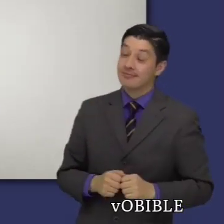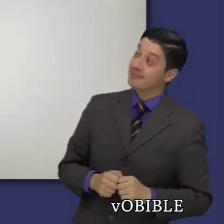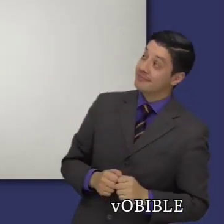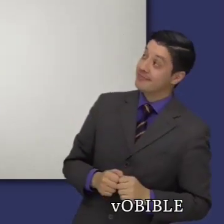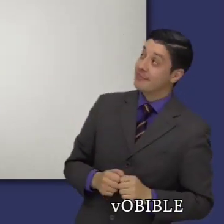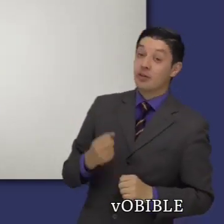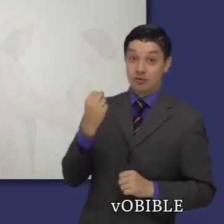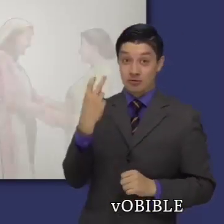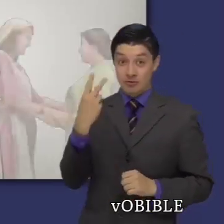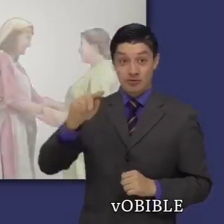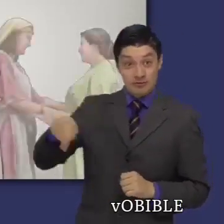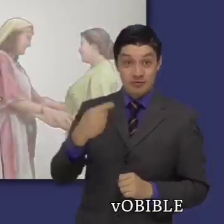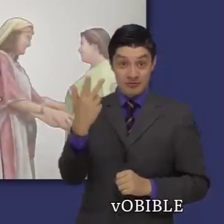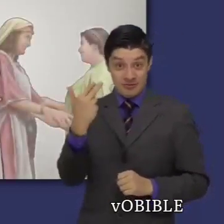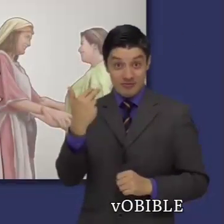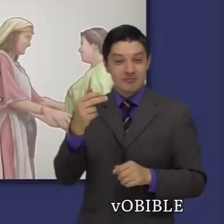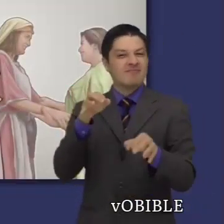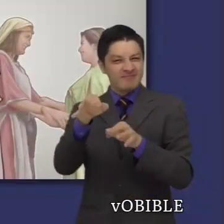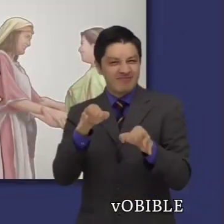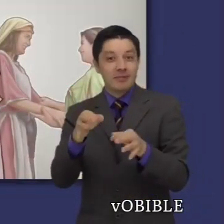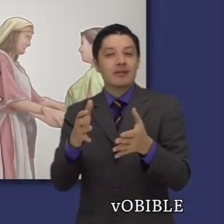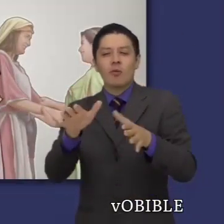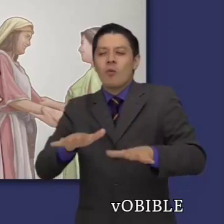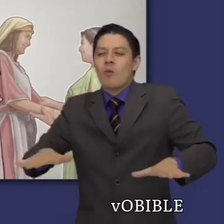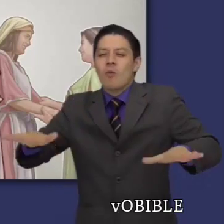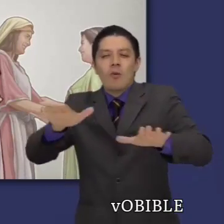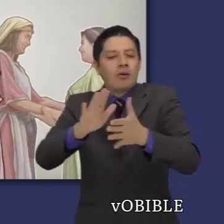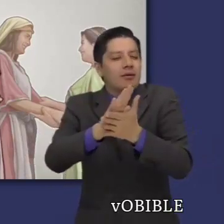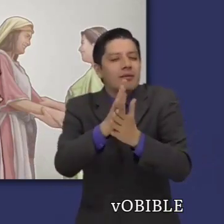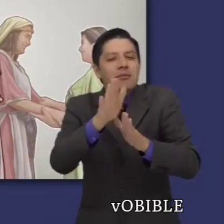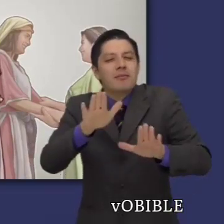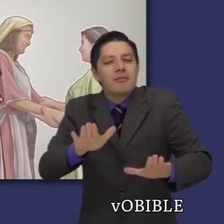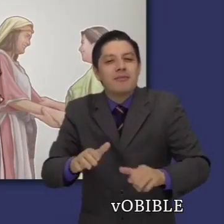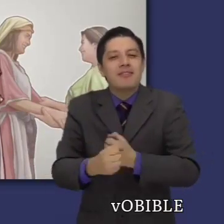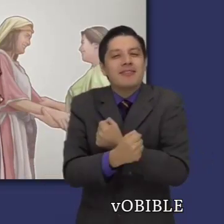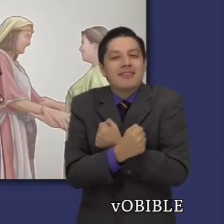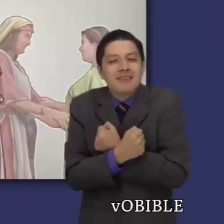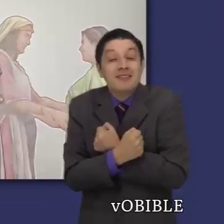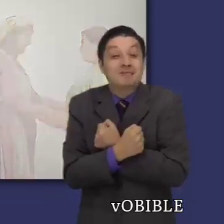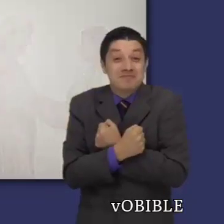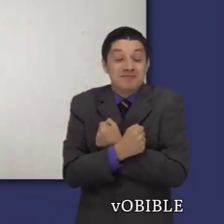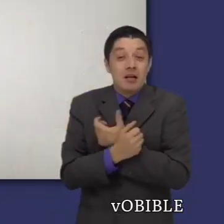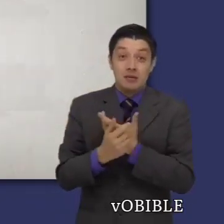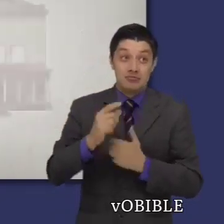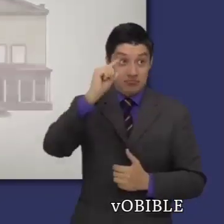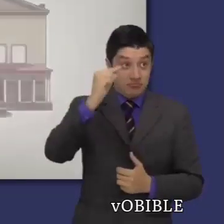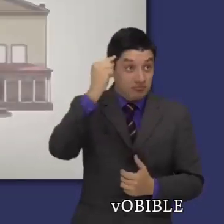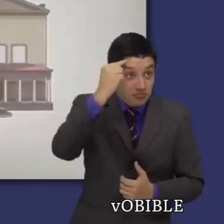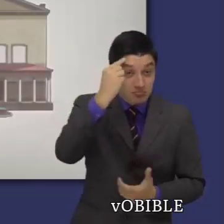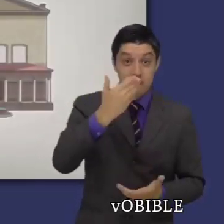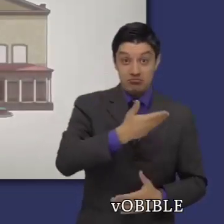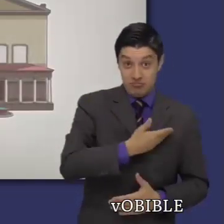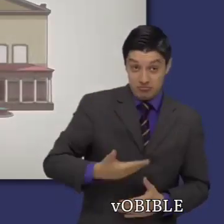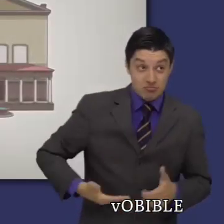En los capítulos 12 y 13, Pablo anima a los cristianos a ser pacíficos con todos, a amarse unos a otros y a